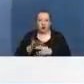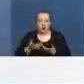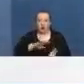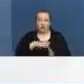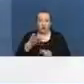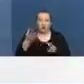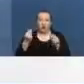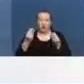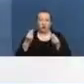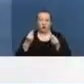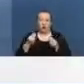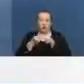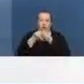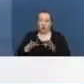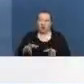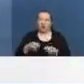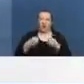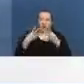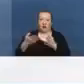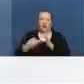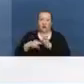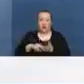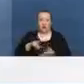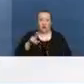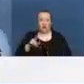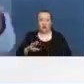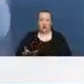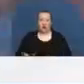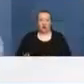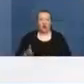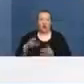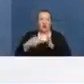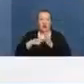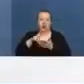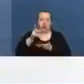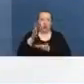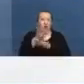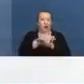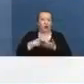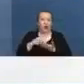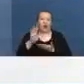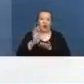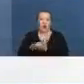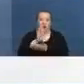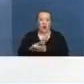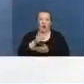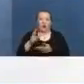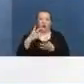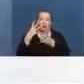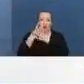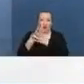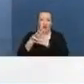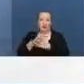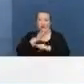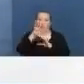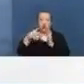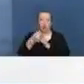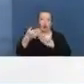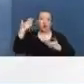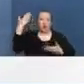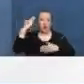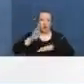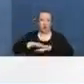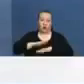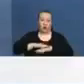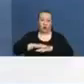entregaron de robo empezaron a repartir el estado hospitales escuelas cárceles todo es cuota política y va a la gente